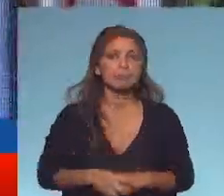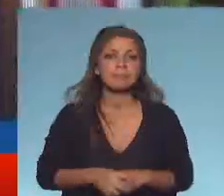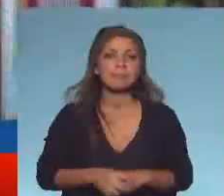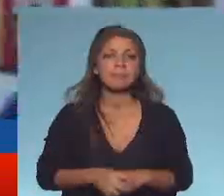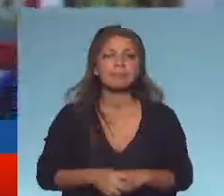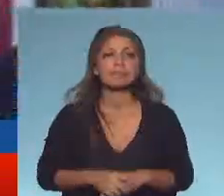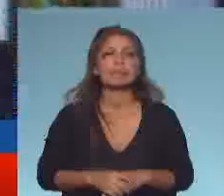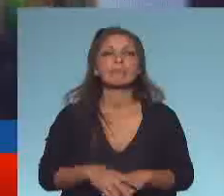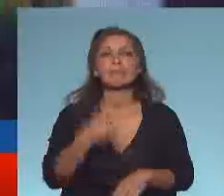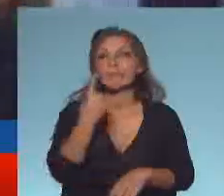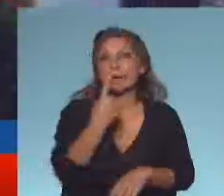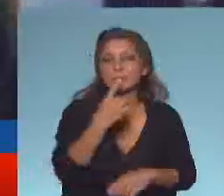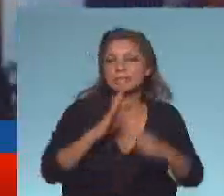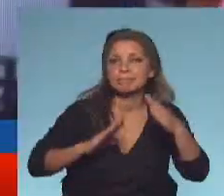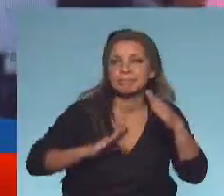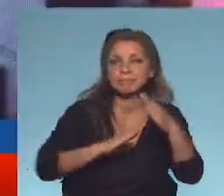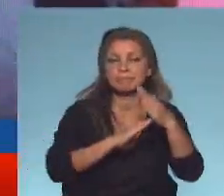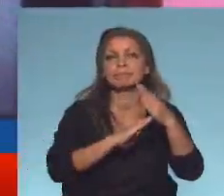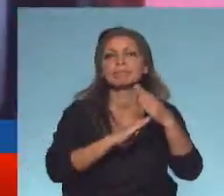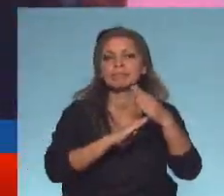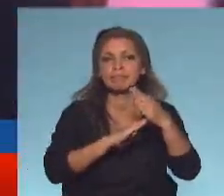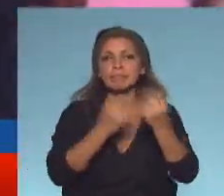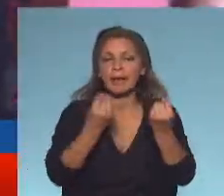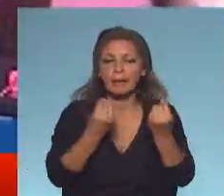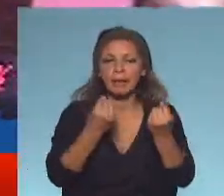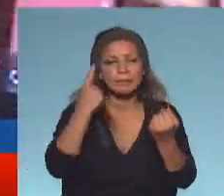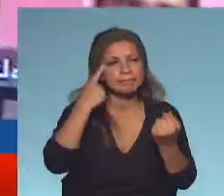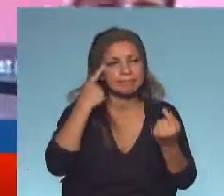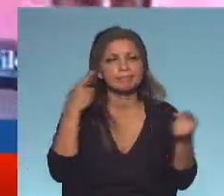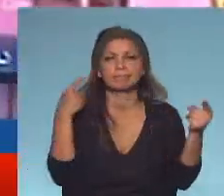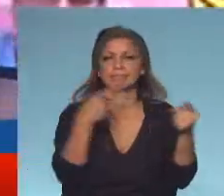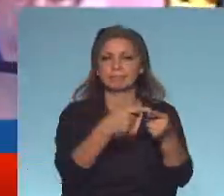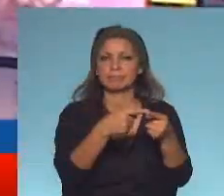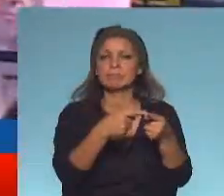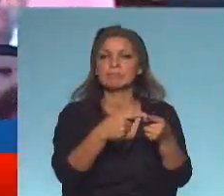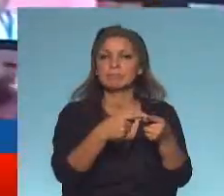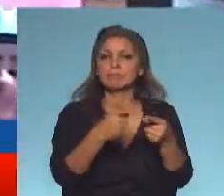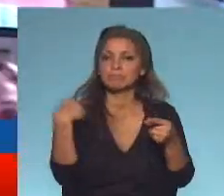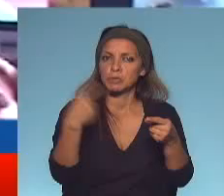este componente fundamental, que es contribuir con lo que nosotros